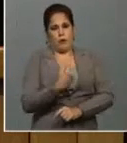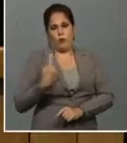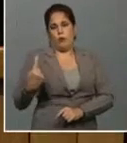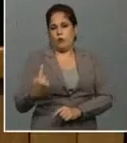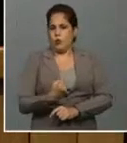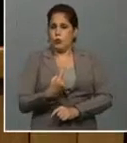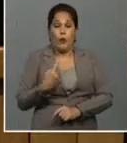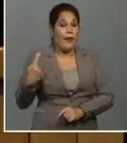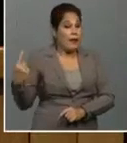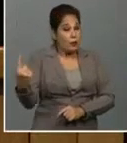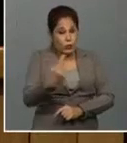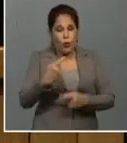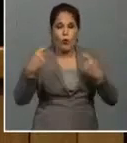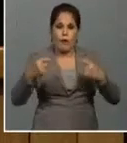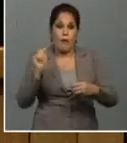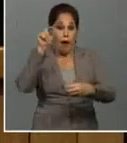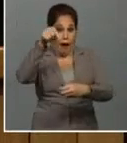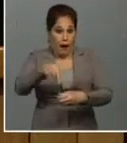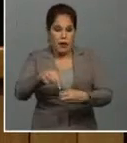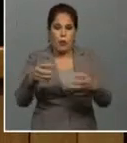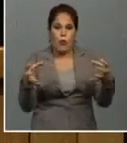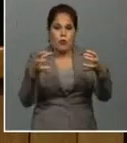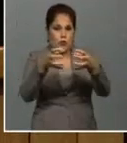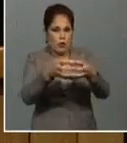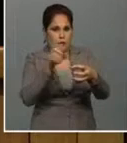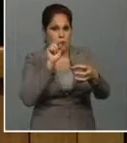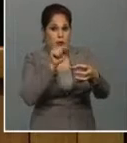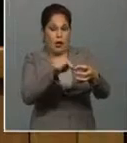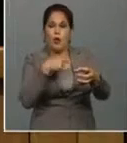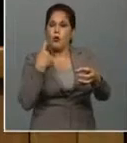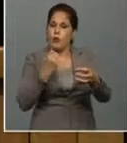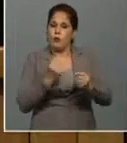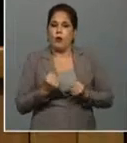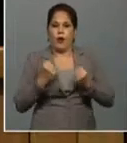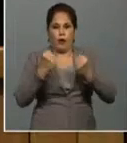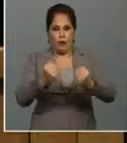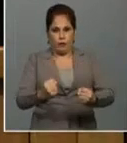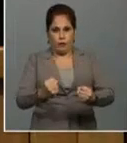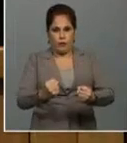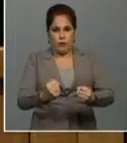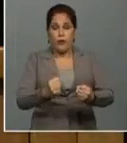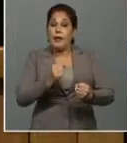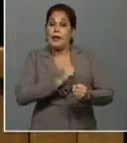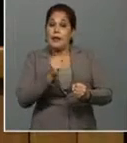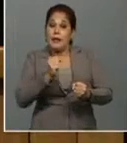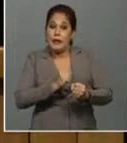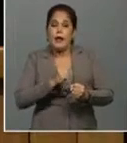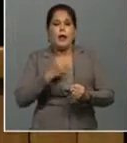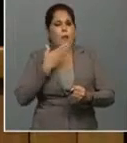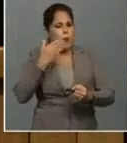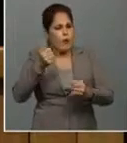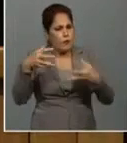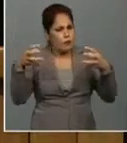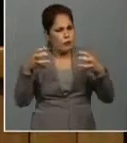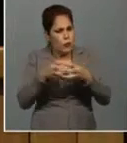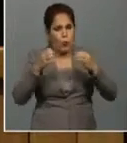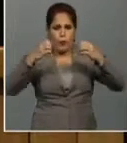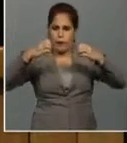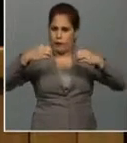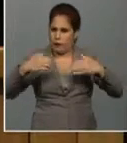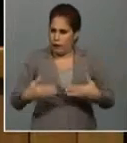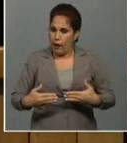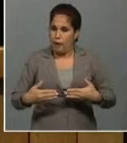es de todos y en ellas debemos concentrar nuestros esfuerzos se trata de supervivencia de dignidad